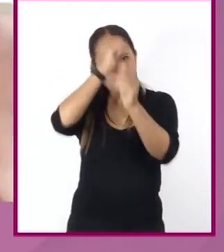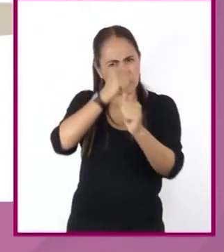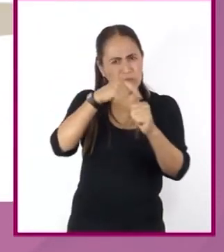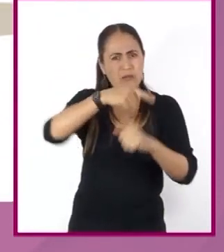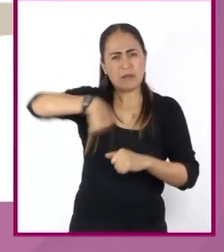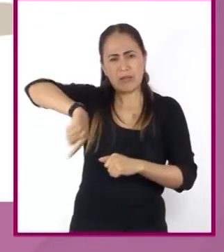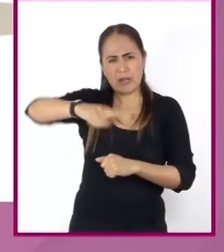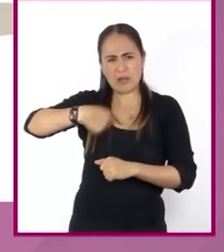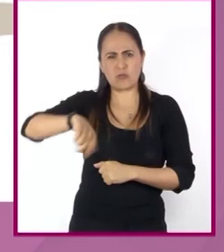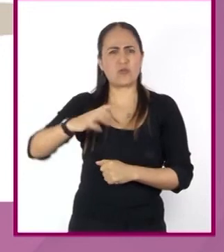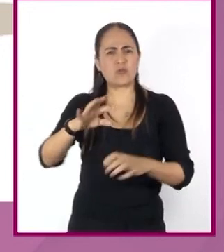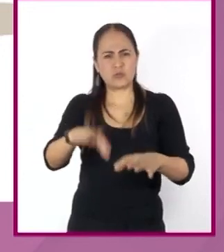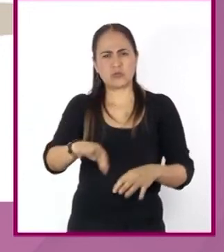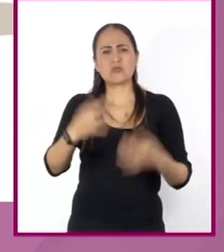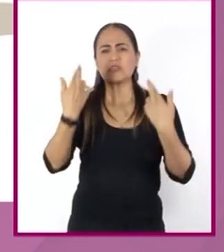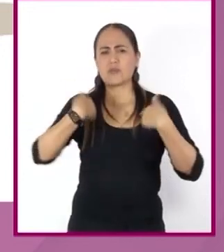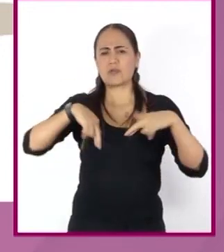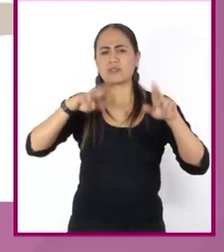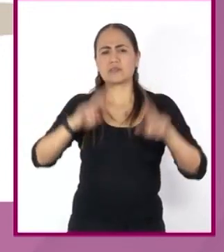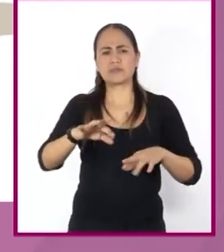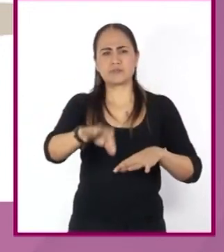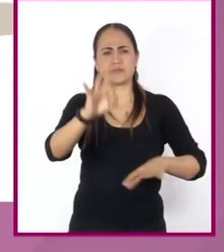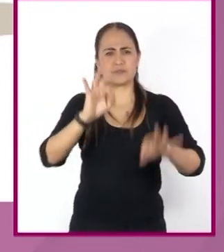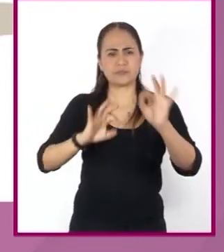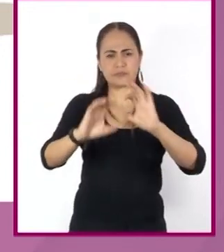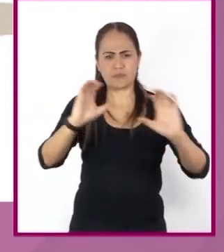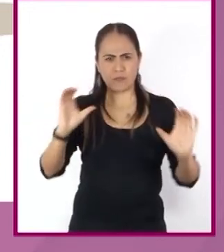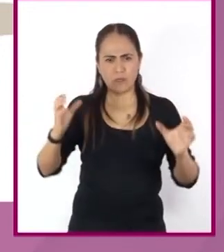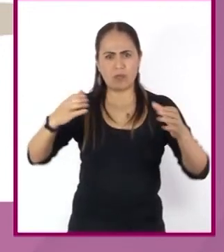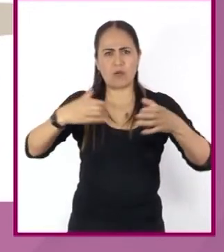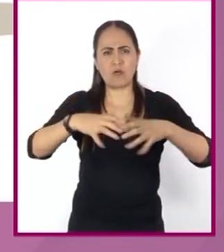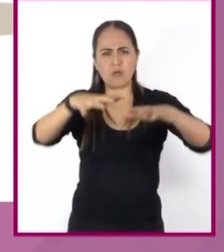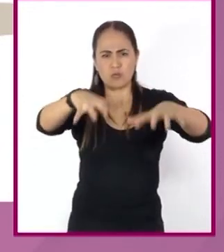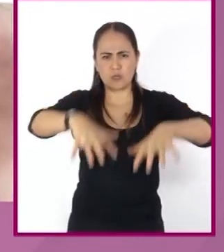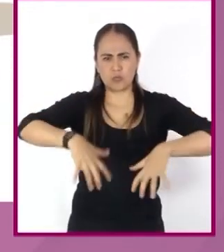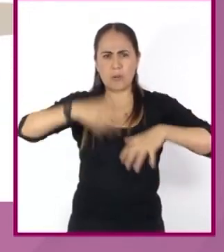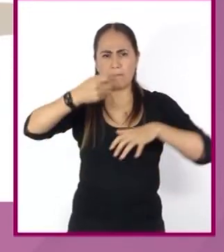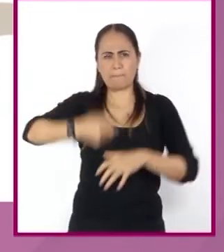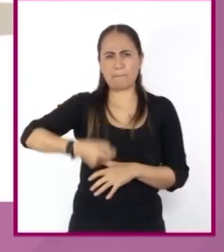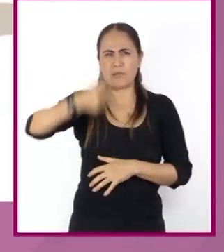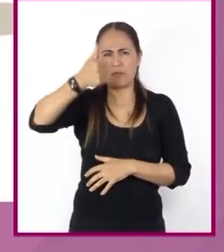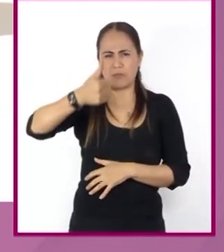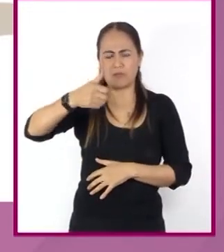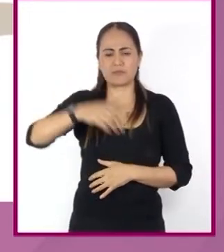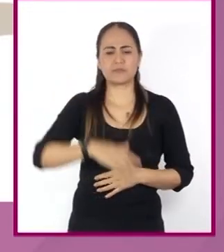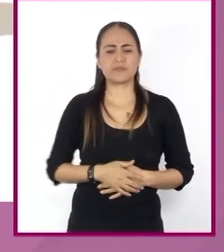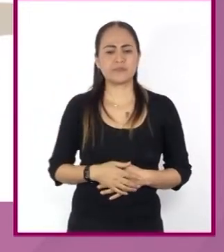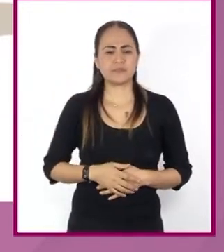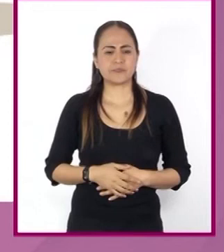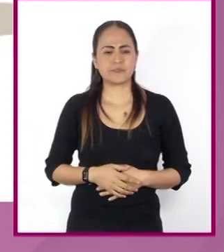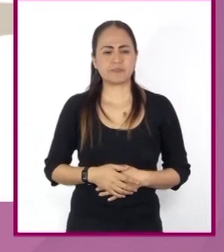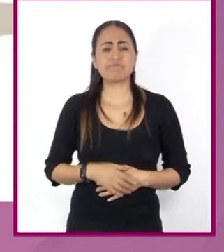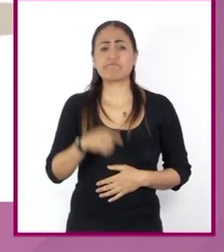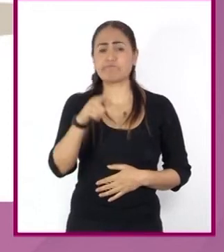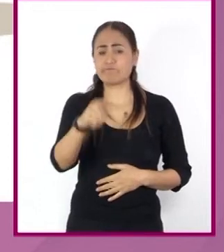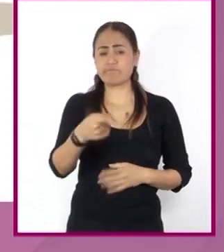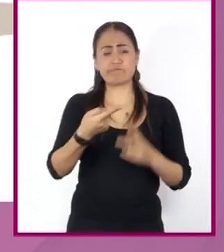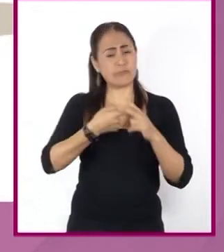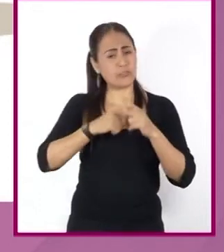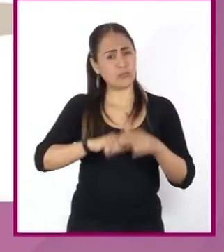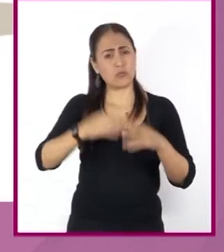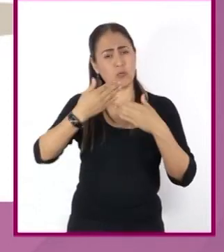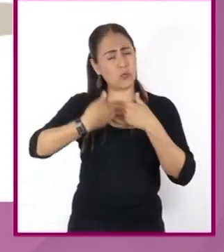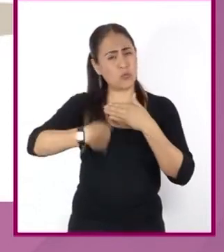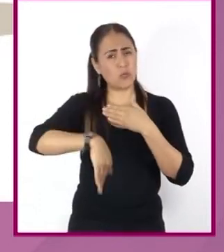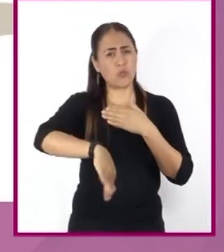colonos elegimos representantes que integraron el primer Congreso Continental celebrado en Filadelfia. Así empezó un largo camino